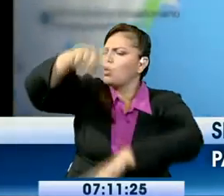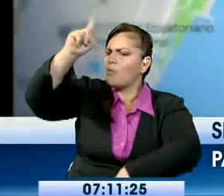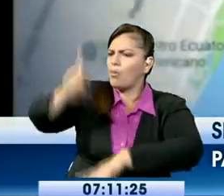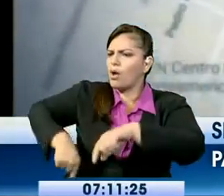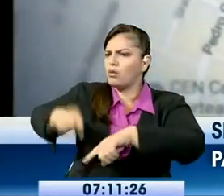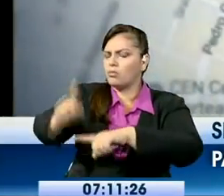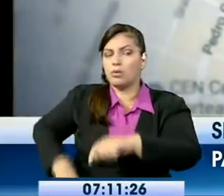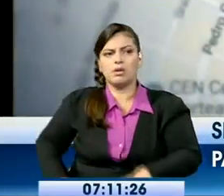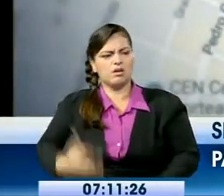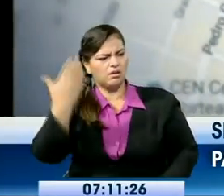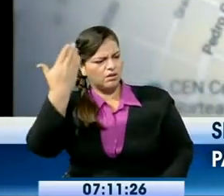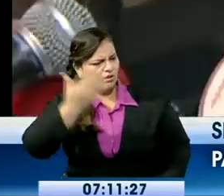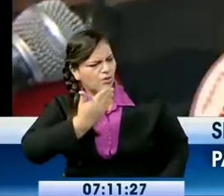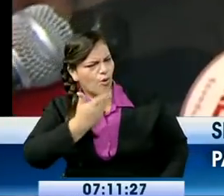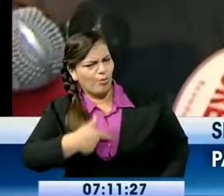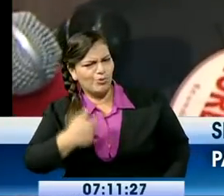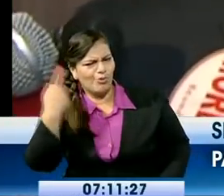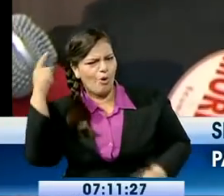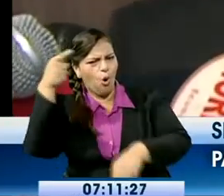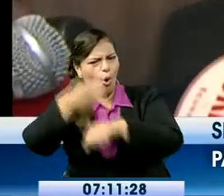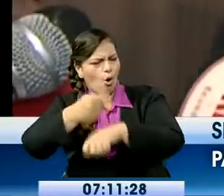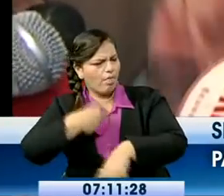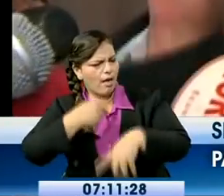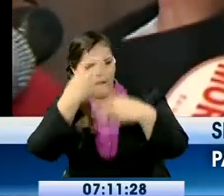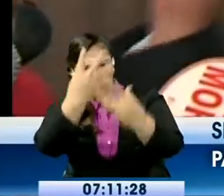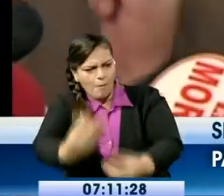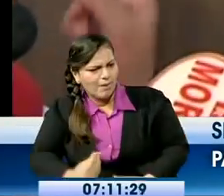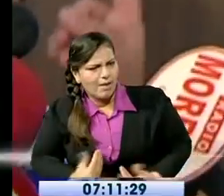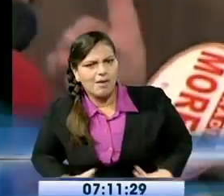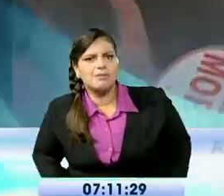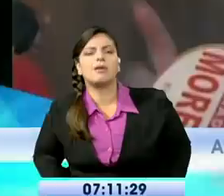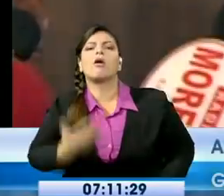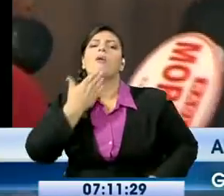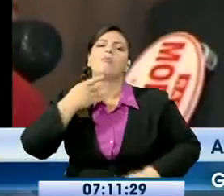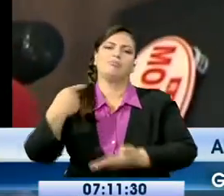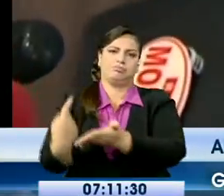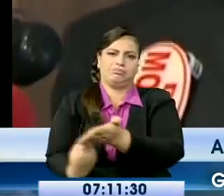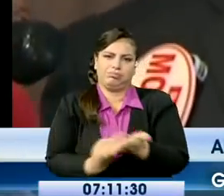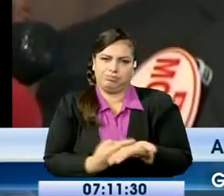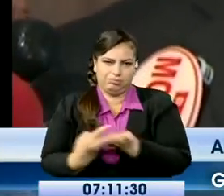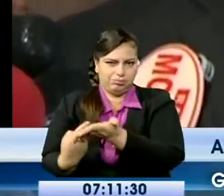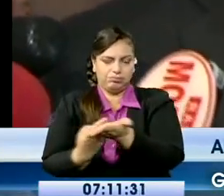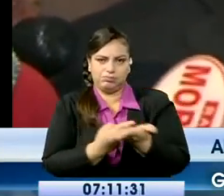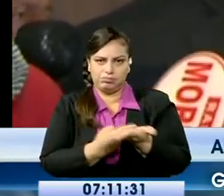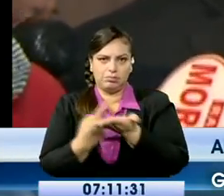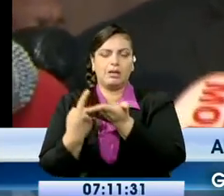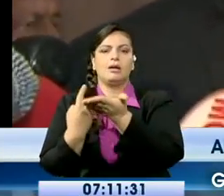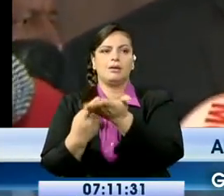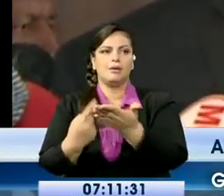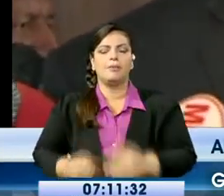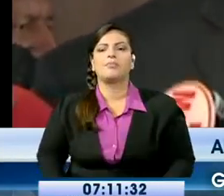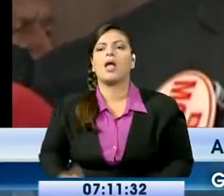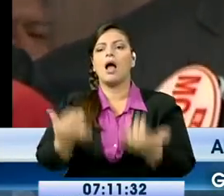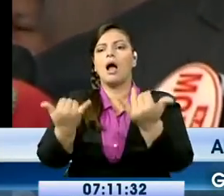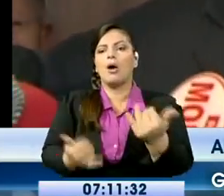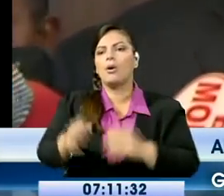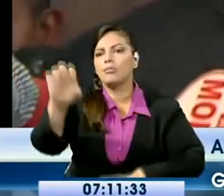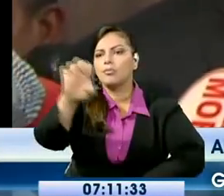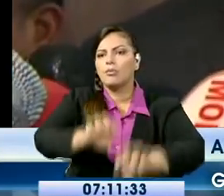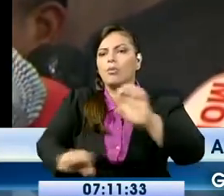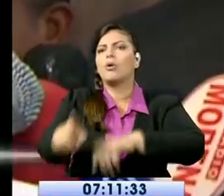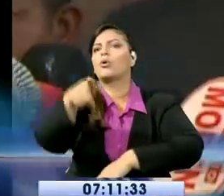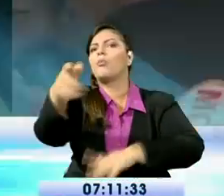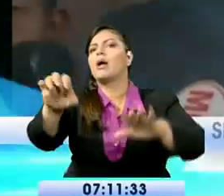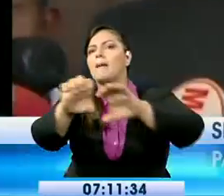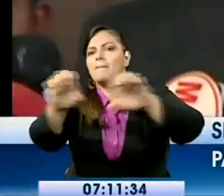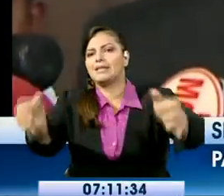de Durán. La única discusión que cabe en materia judicial es el tema del avalúo del precio del bien